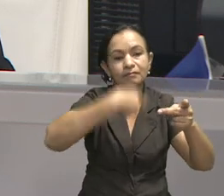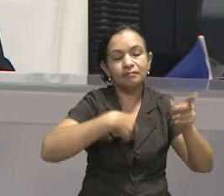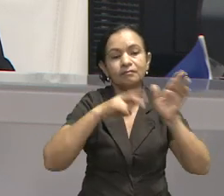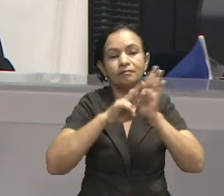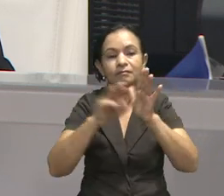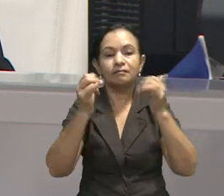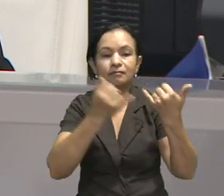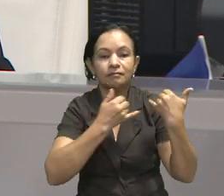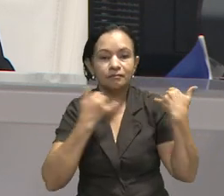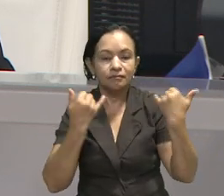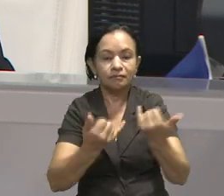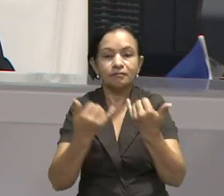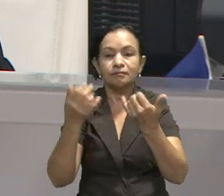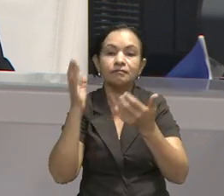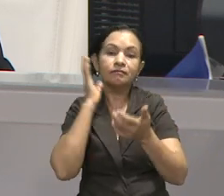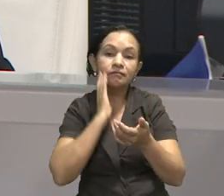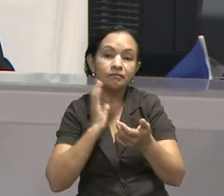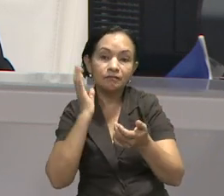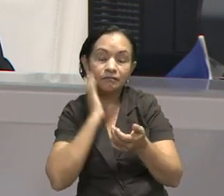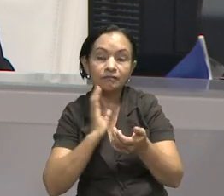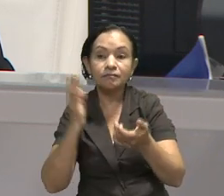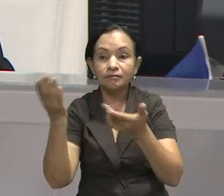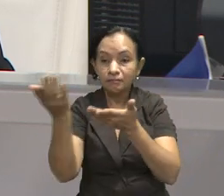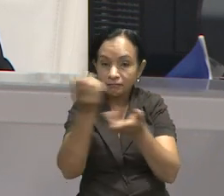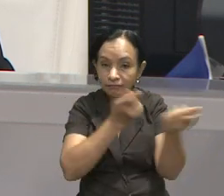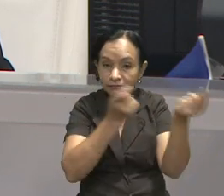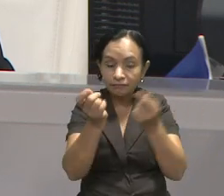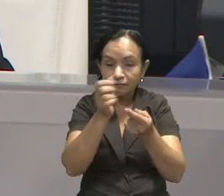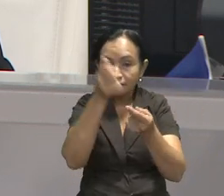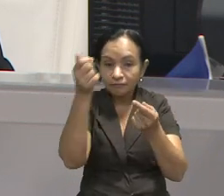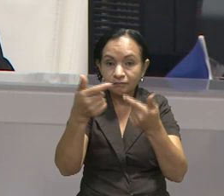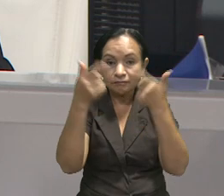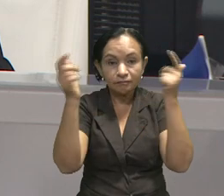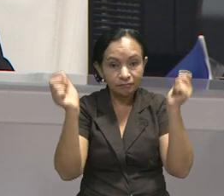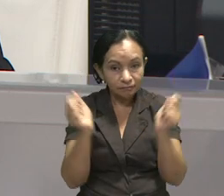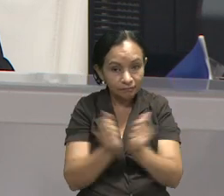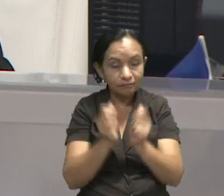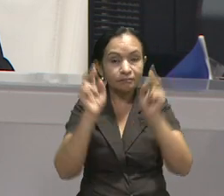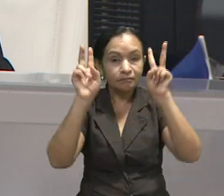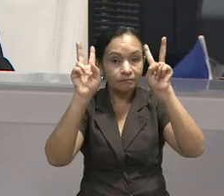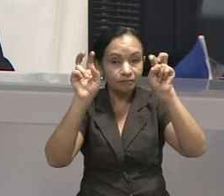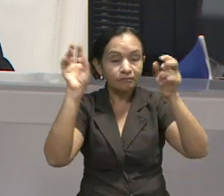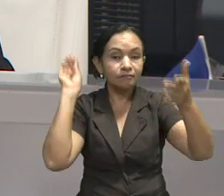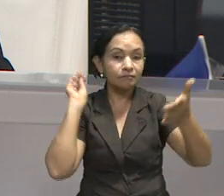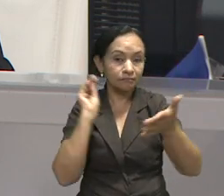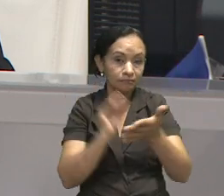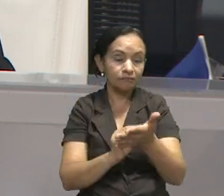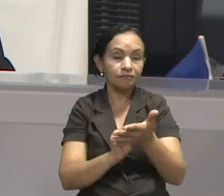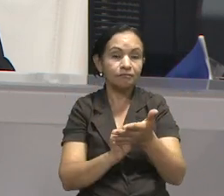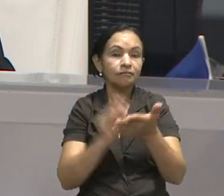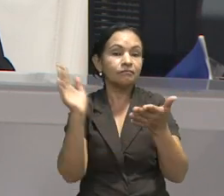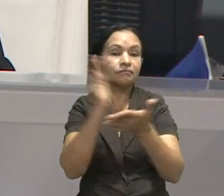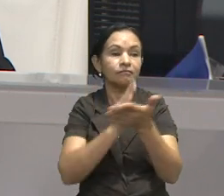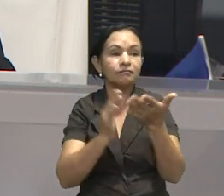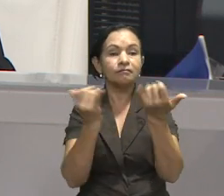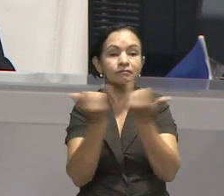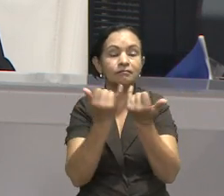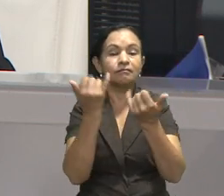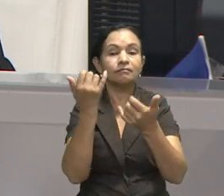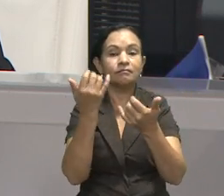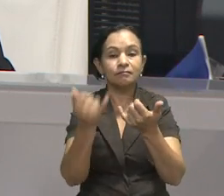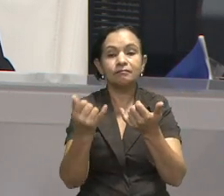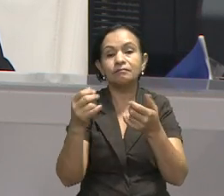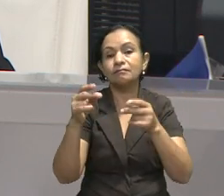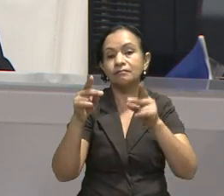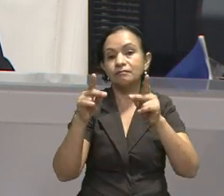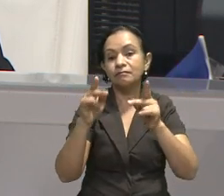de instituciones, con expertos del sector sujeto a su regulación o de otros sectores cuyas temáticas estén relacionadas con algún determinado proceso de